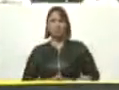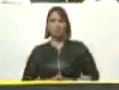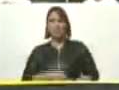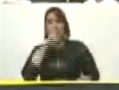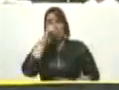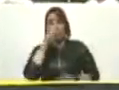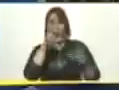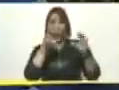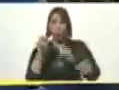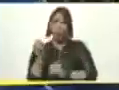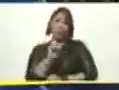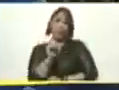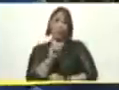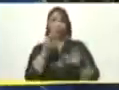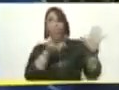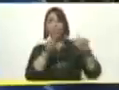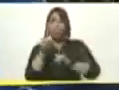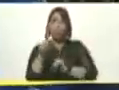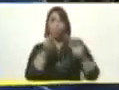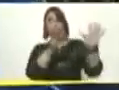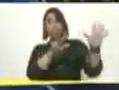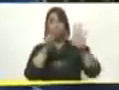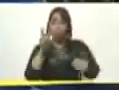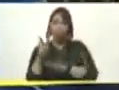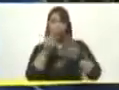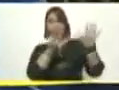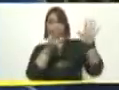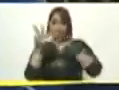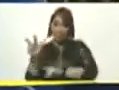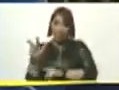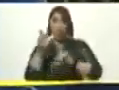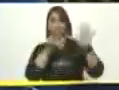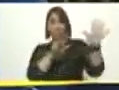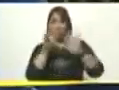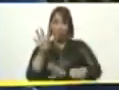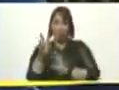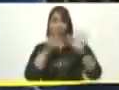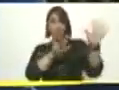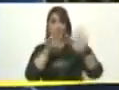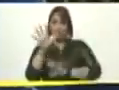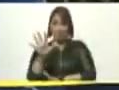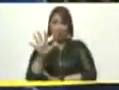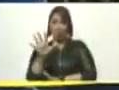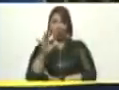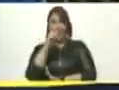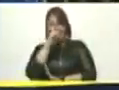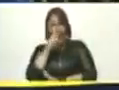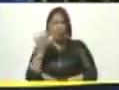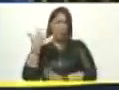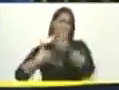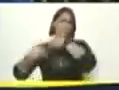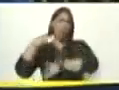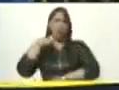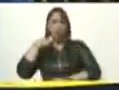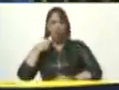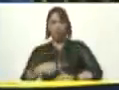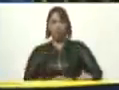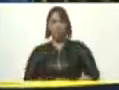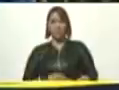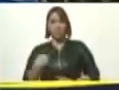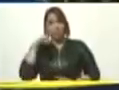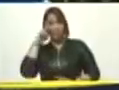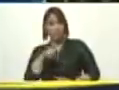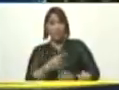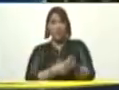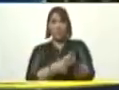los años 80 81 82 83 84 85 eran años Bueno yo vi a los hermanos